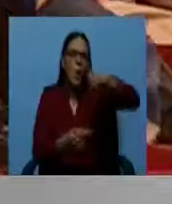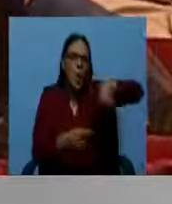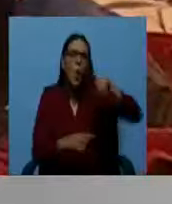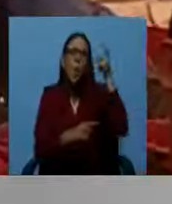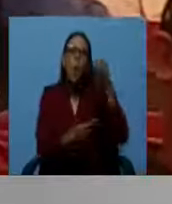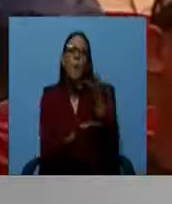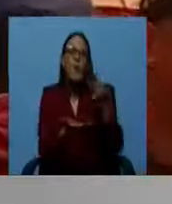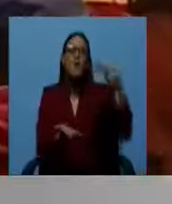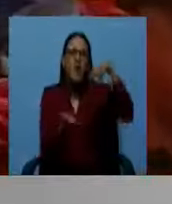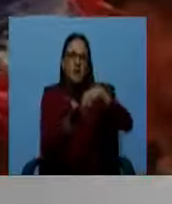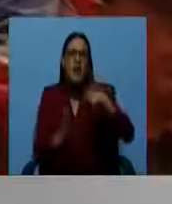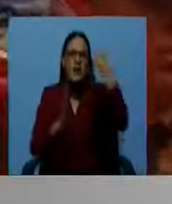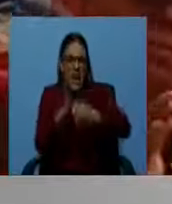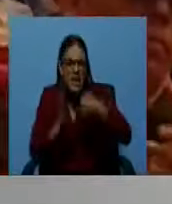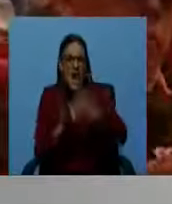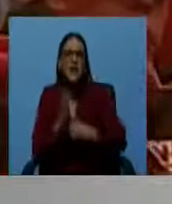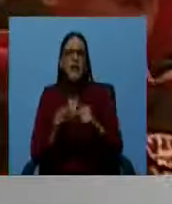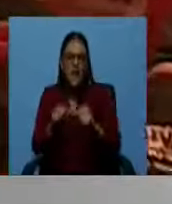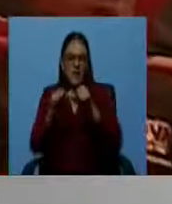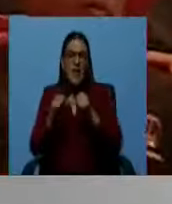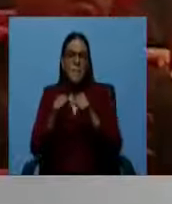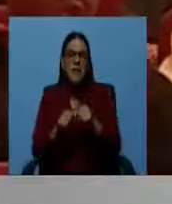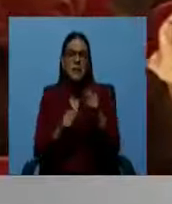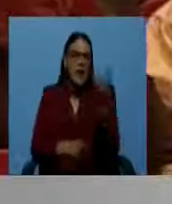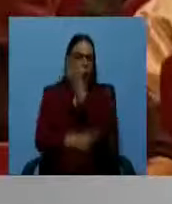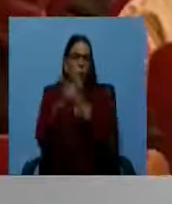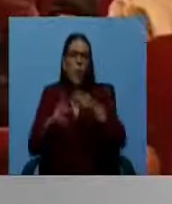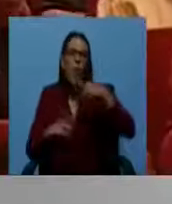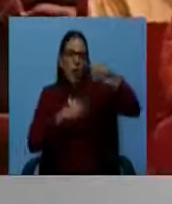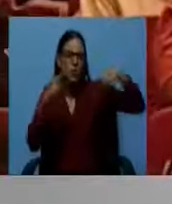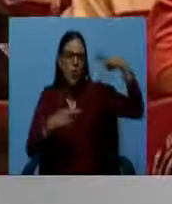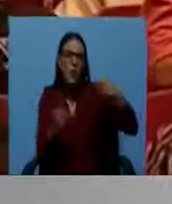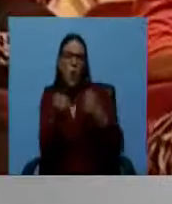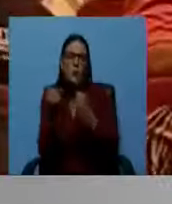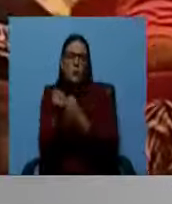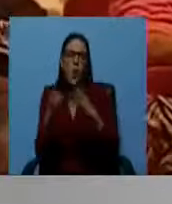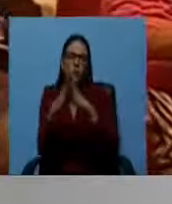movimiento comunicacional que se mantiene en la vanguardia de la revolución bolivariana.